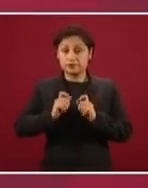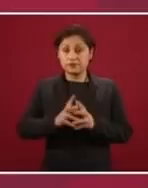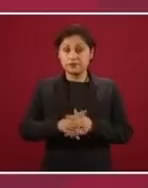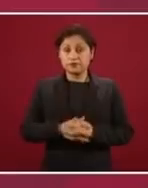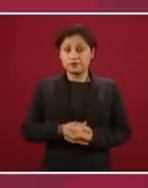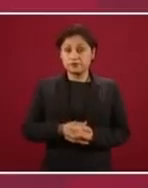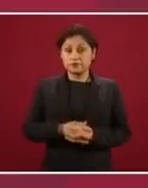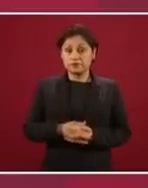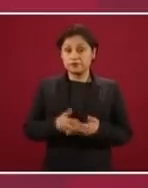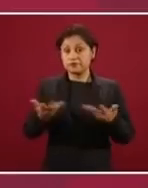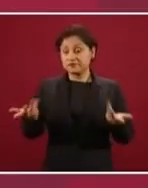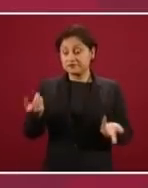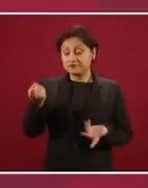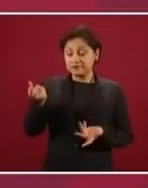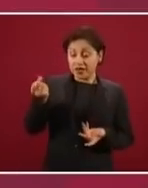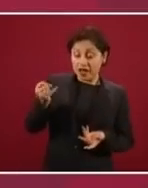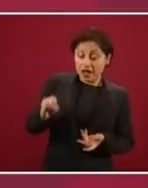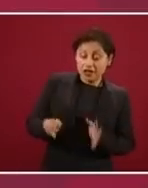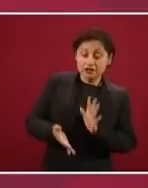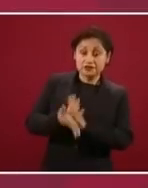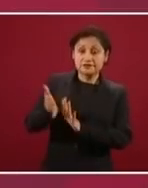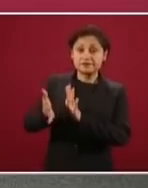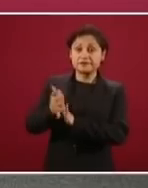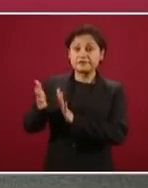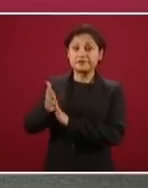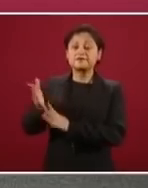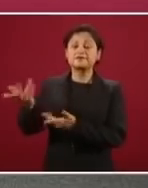recibir esa planta terminada